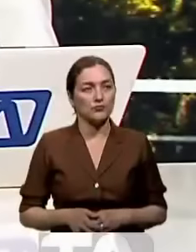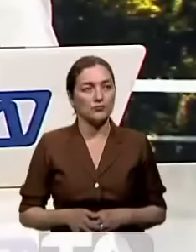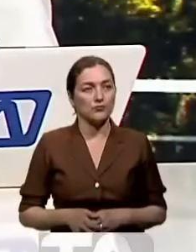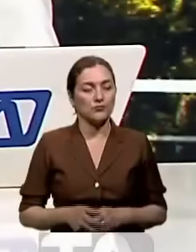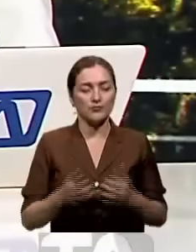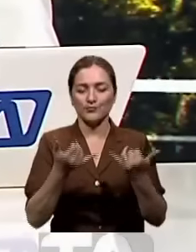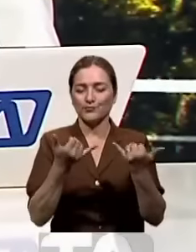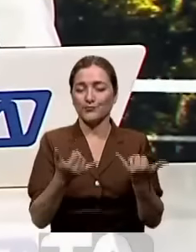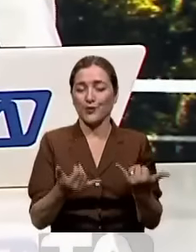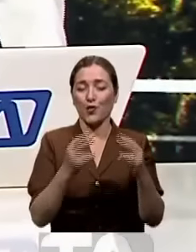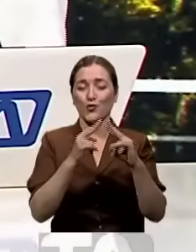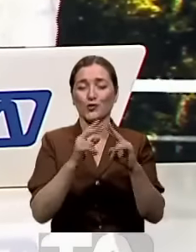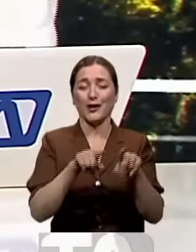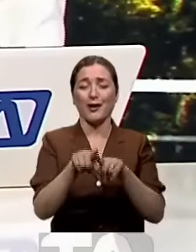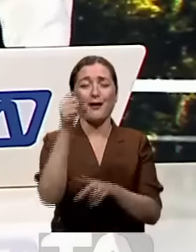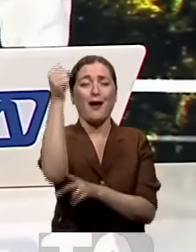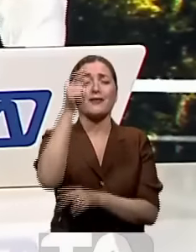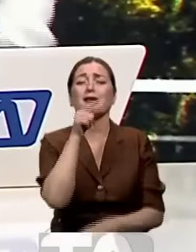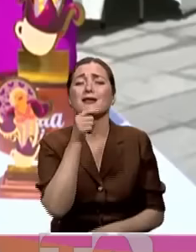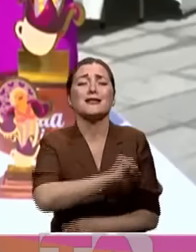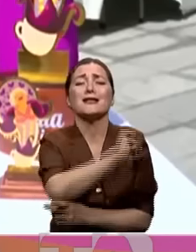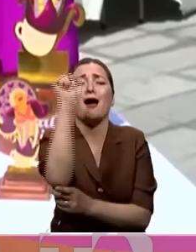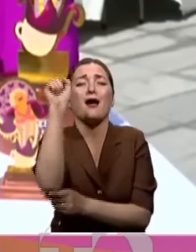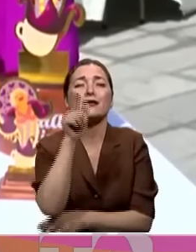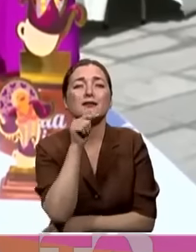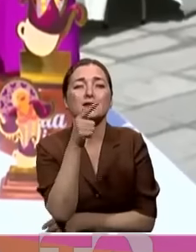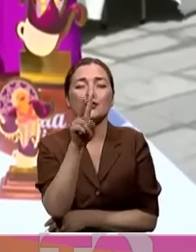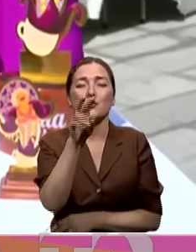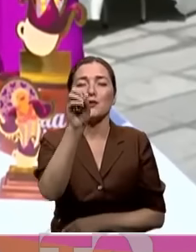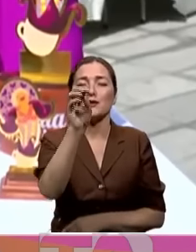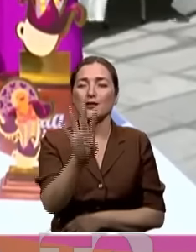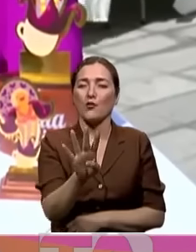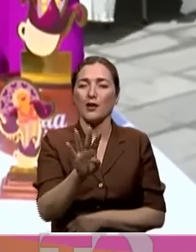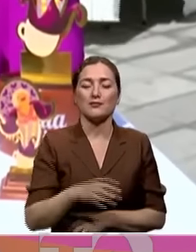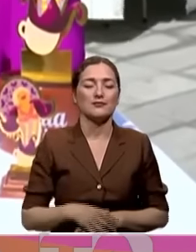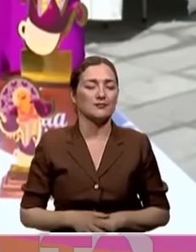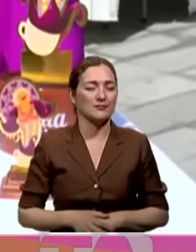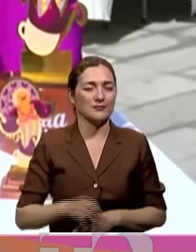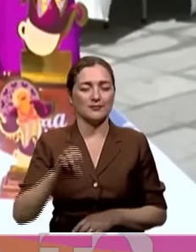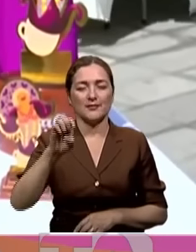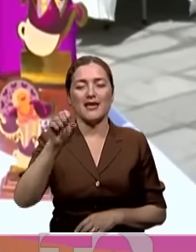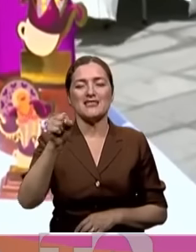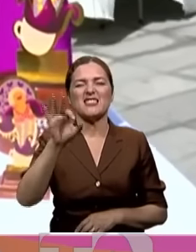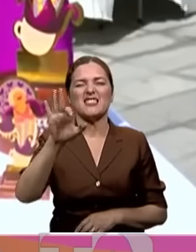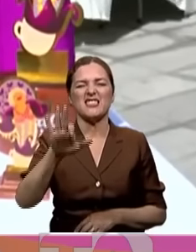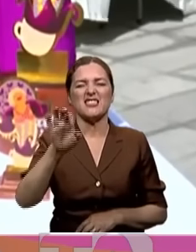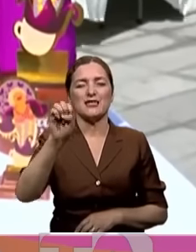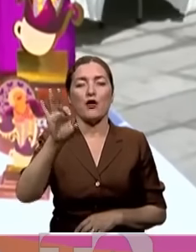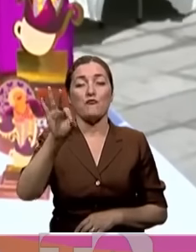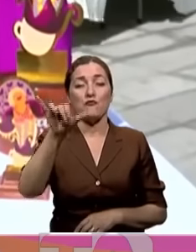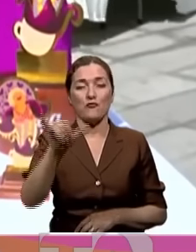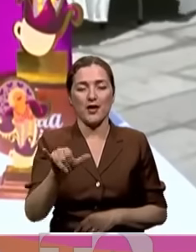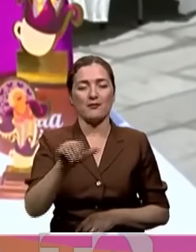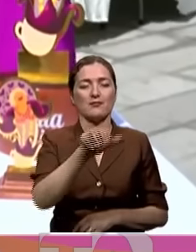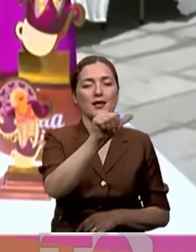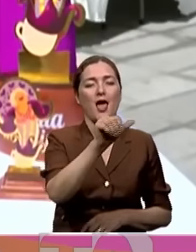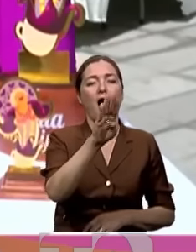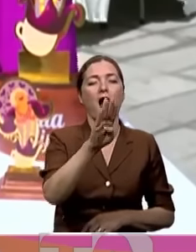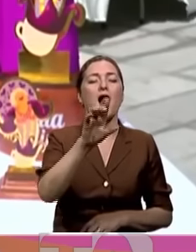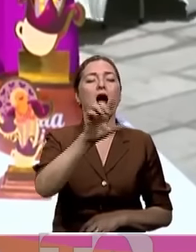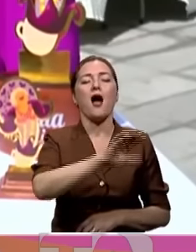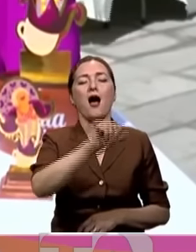bueno, ya queremos conocer al ganador de la guagua más linda 2024 y a Steffi Paz y Albertito Astudillo nos tiene esa información.